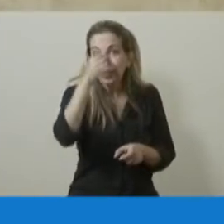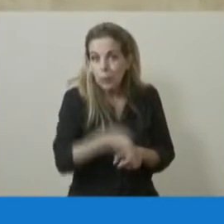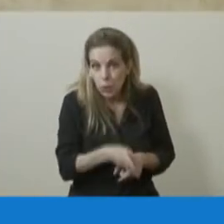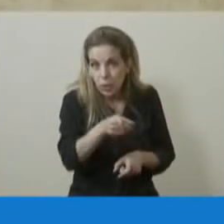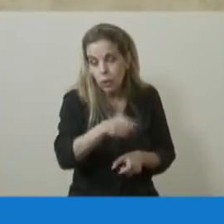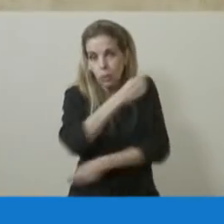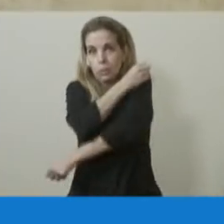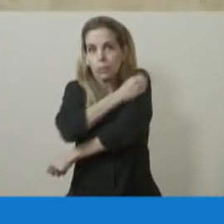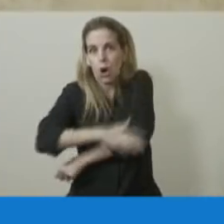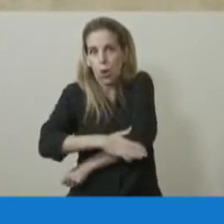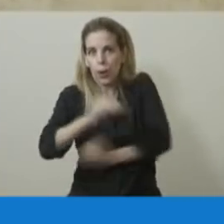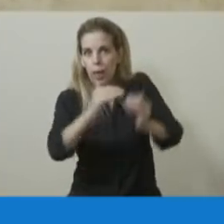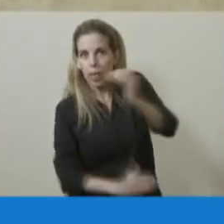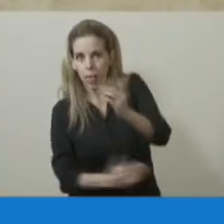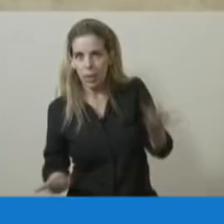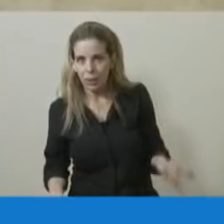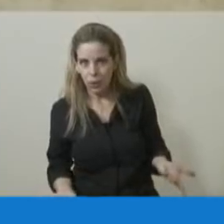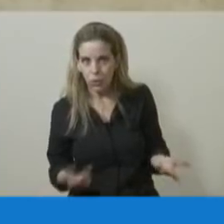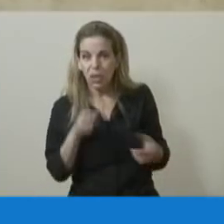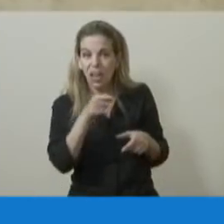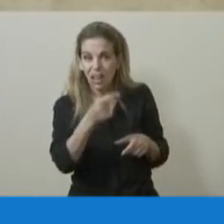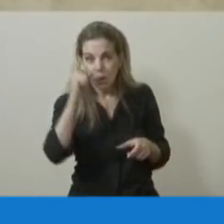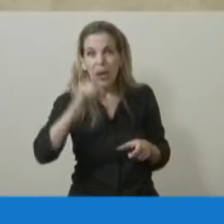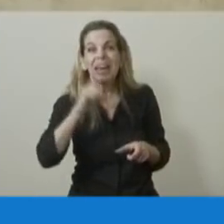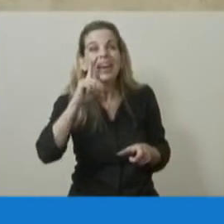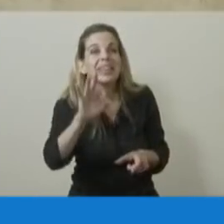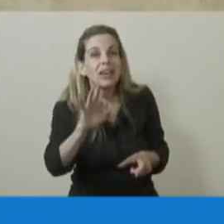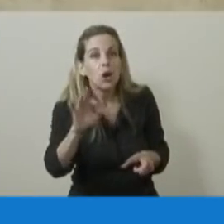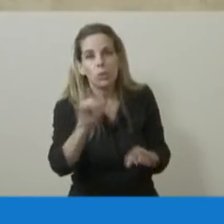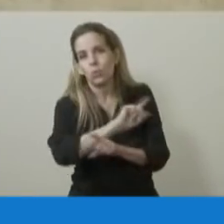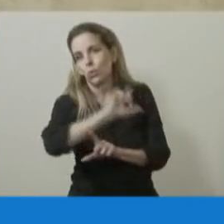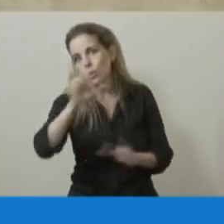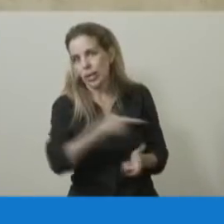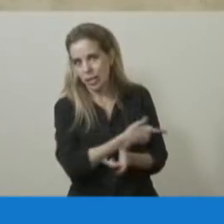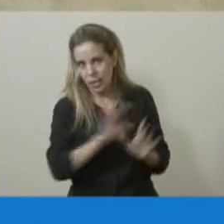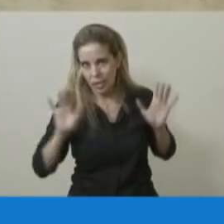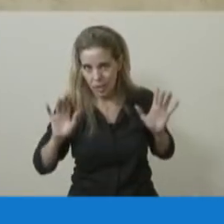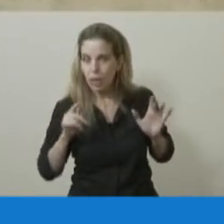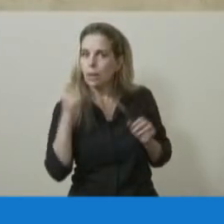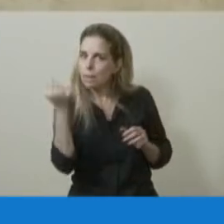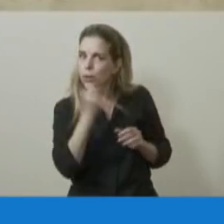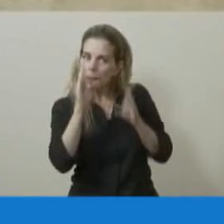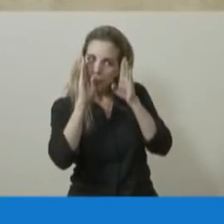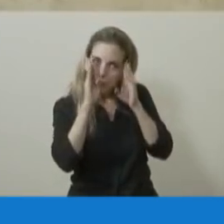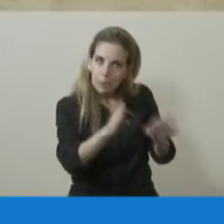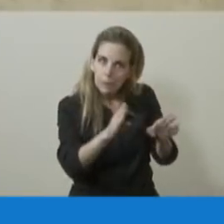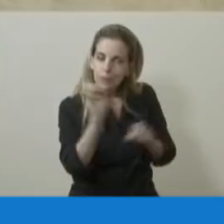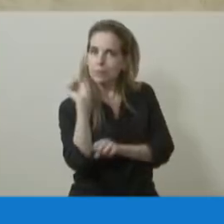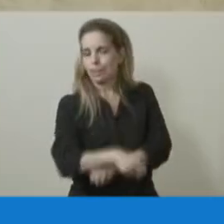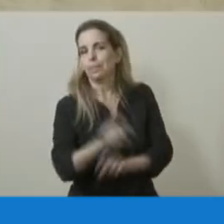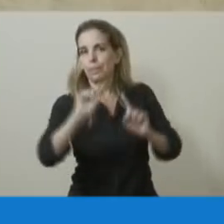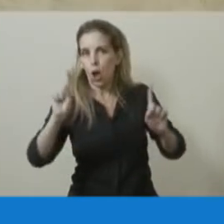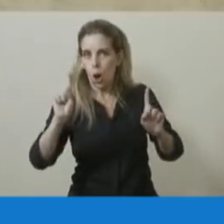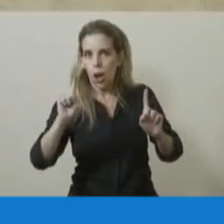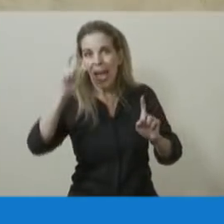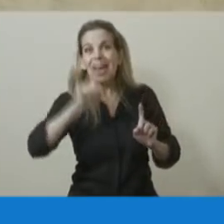pobreza. No podemos decir que eso es ético. Ignorar esa realidad no es ético. Lo único que